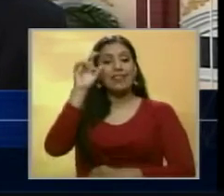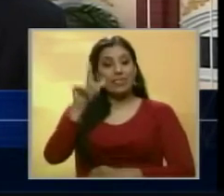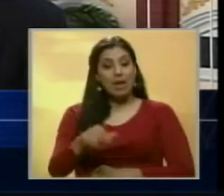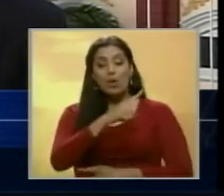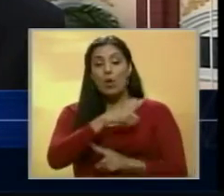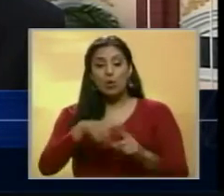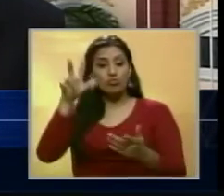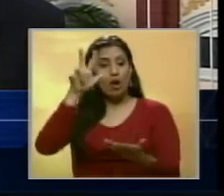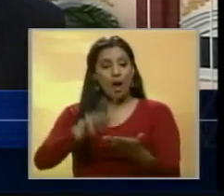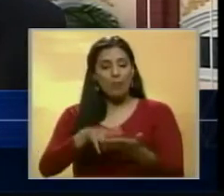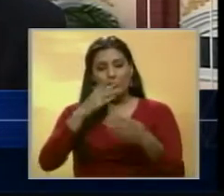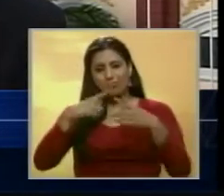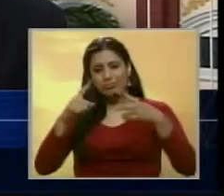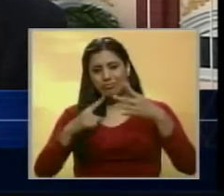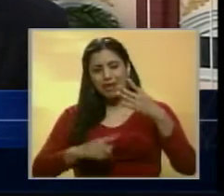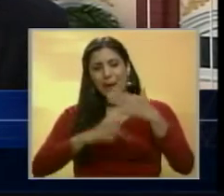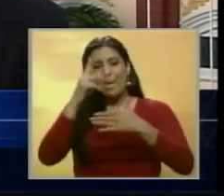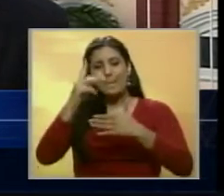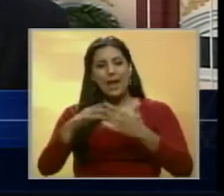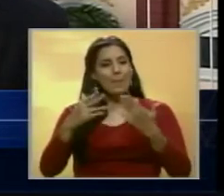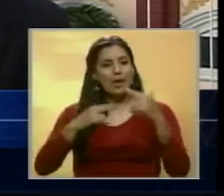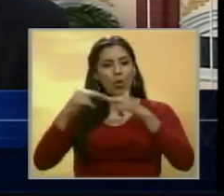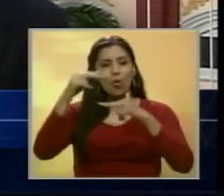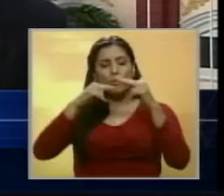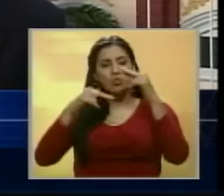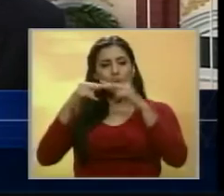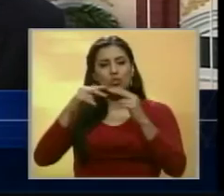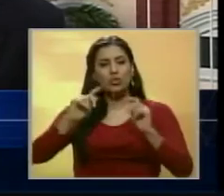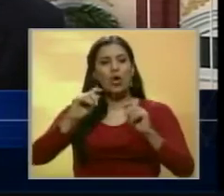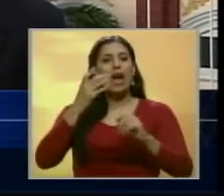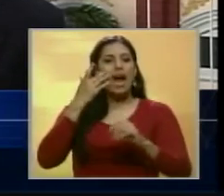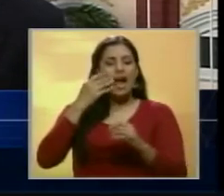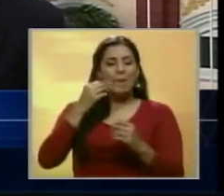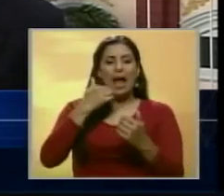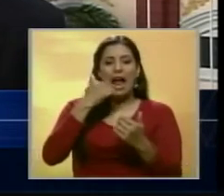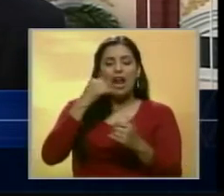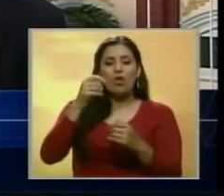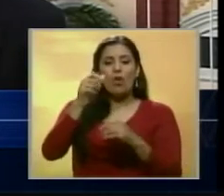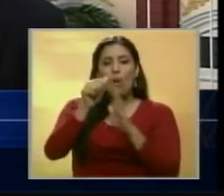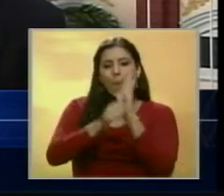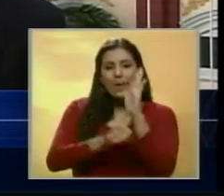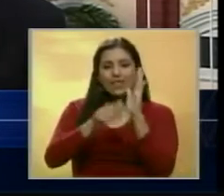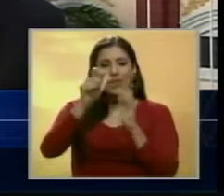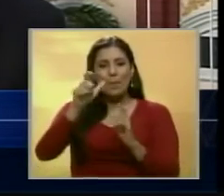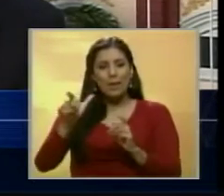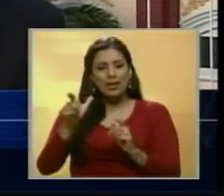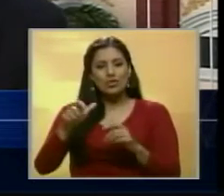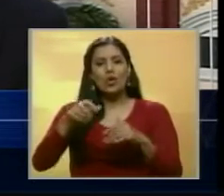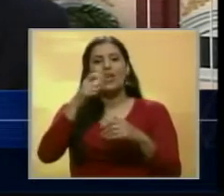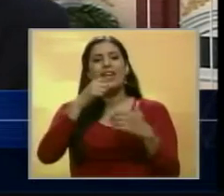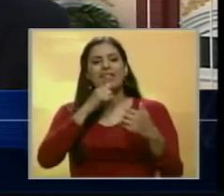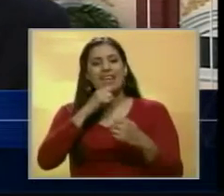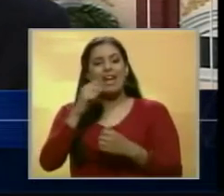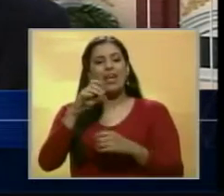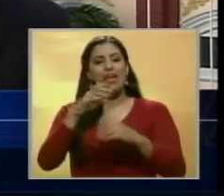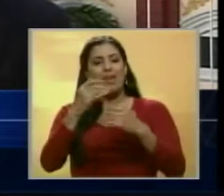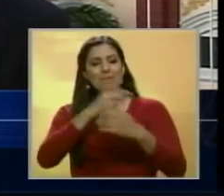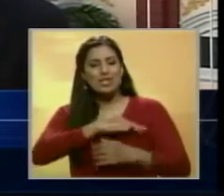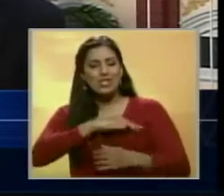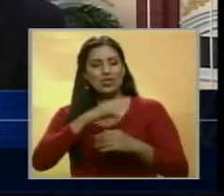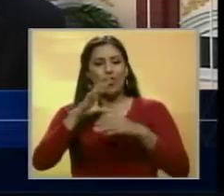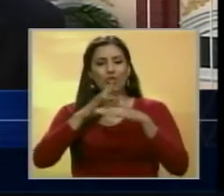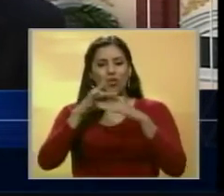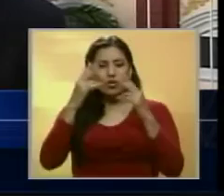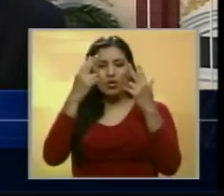Asimismo, aprobó varios planes para la construcción de prótesis en el marco de la misión José Gregorio Hernández para dotar de este tipo de